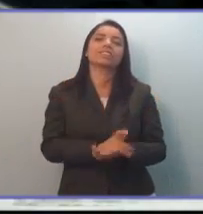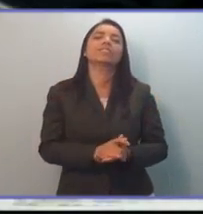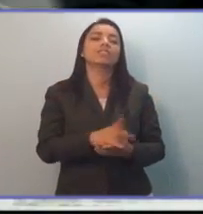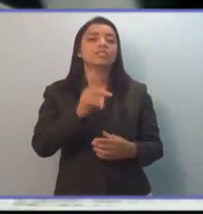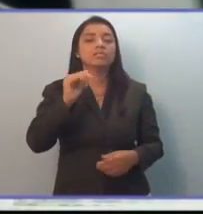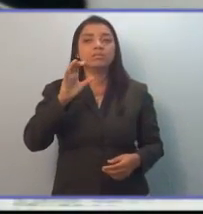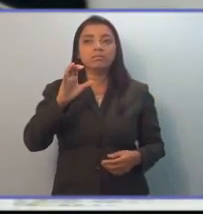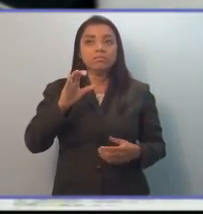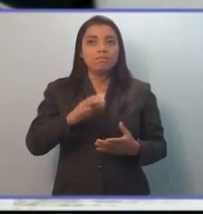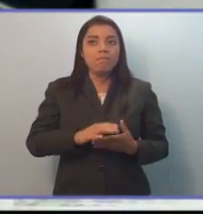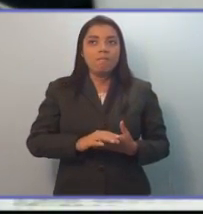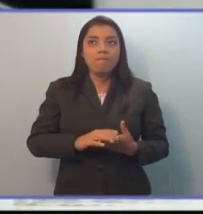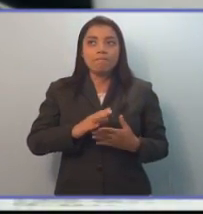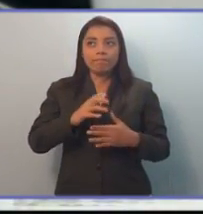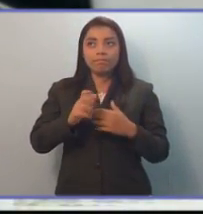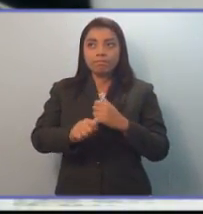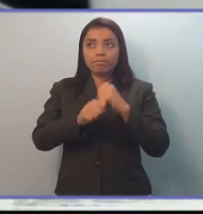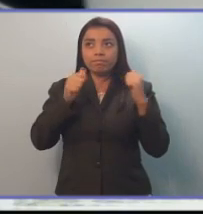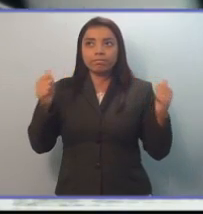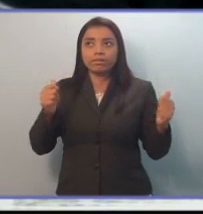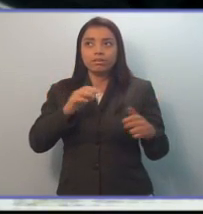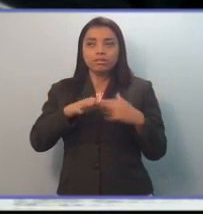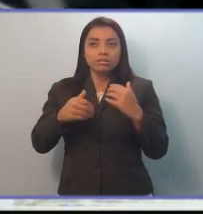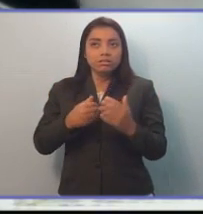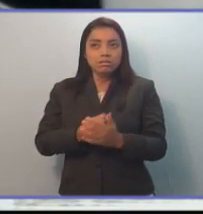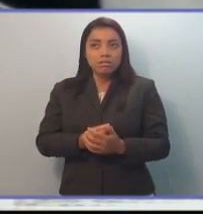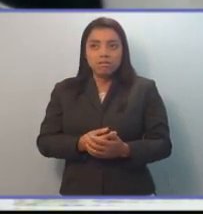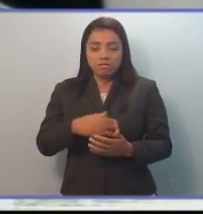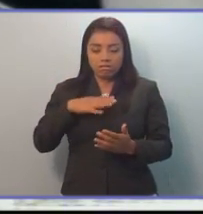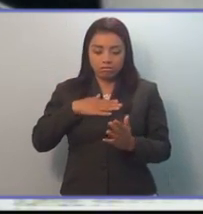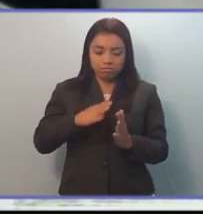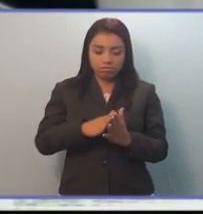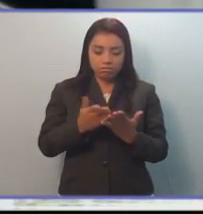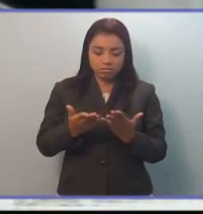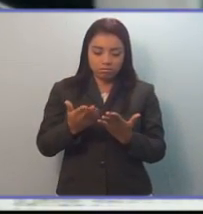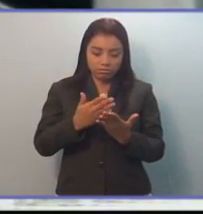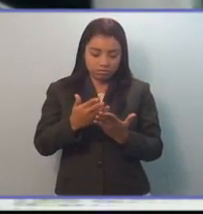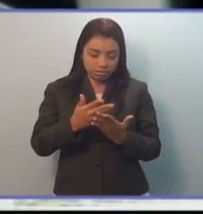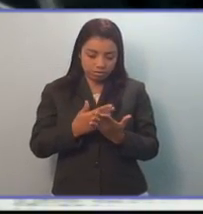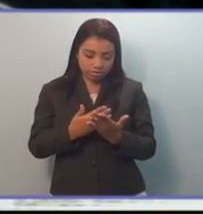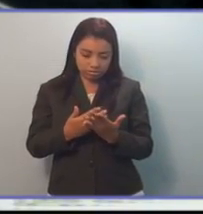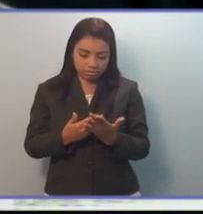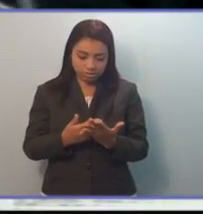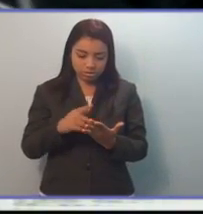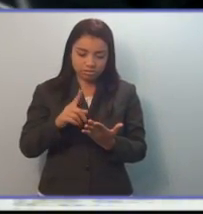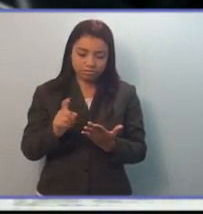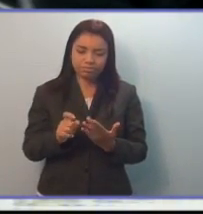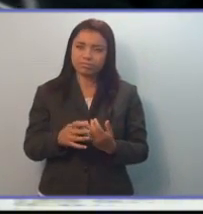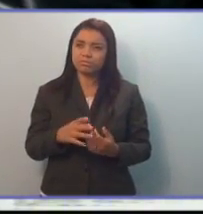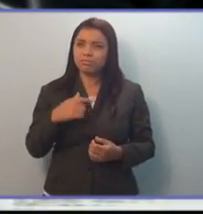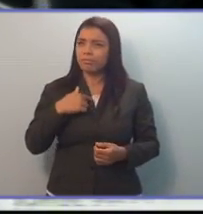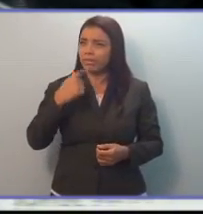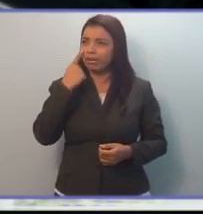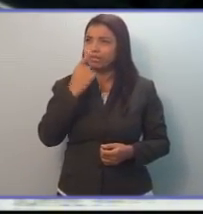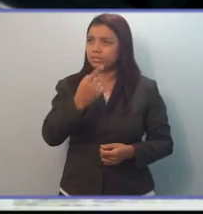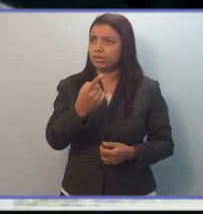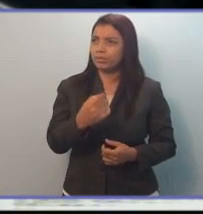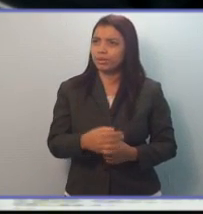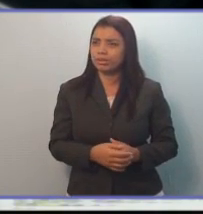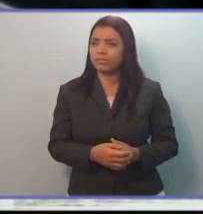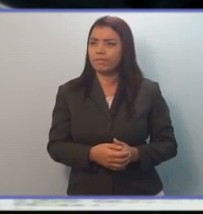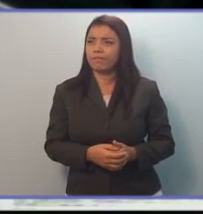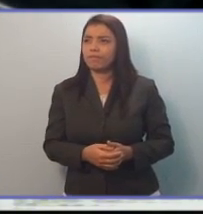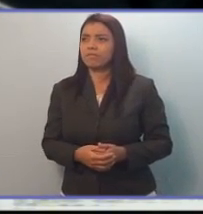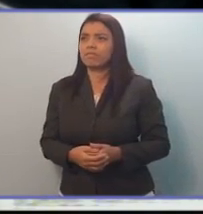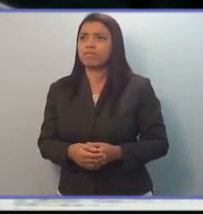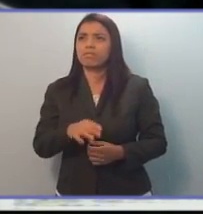buenos días a todos. Yo tengo aquí una pregunta, aquí está. Yo veo que usted, tanto